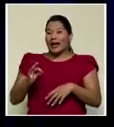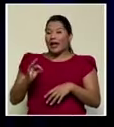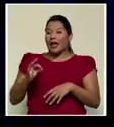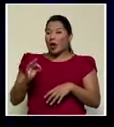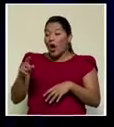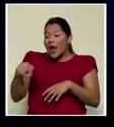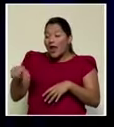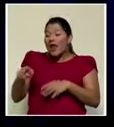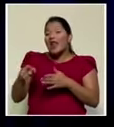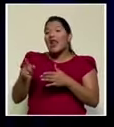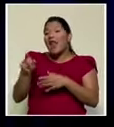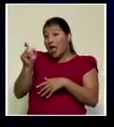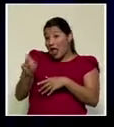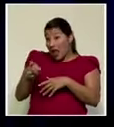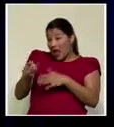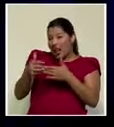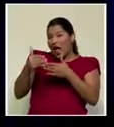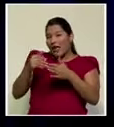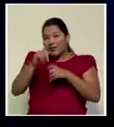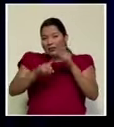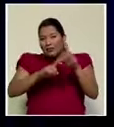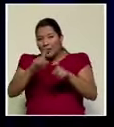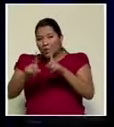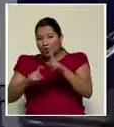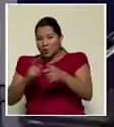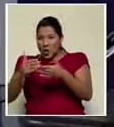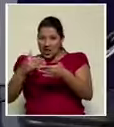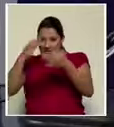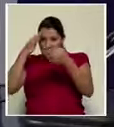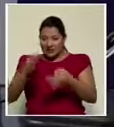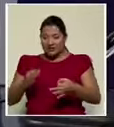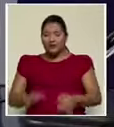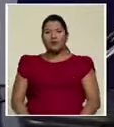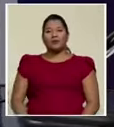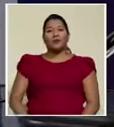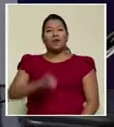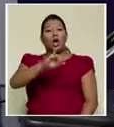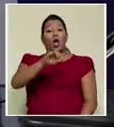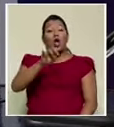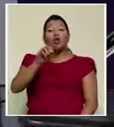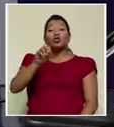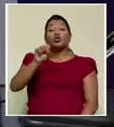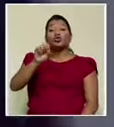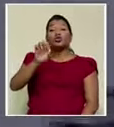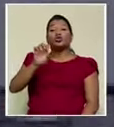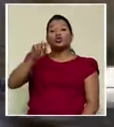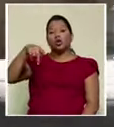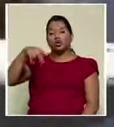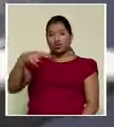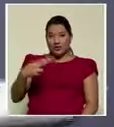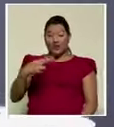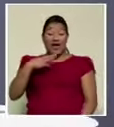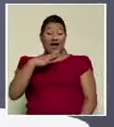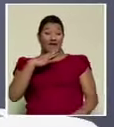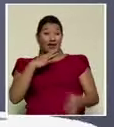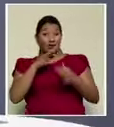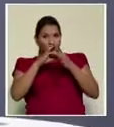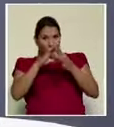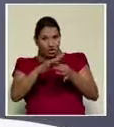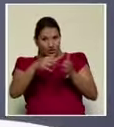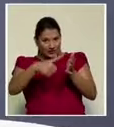sometida también a consideración más allá del fuero interno. Joseph, hablando de elecciones, y usted como director del Centro de